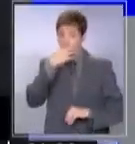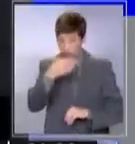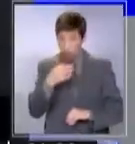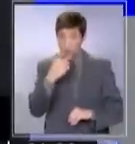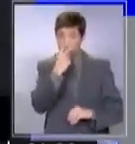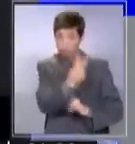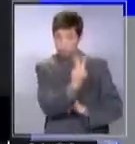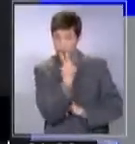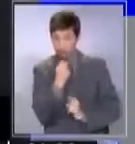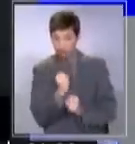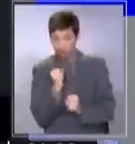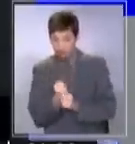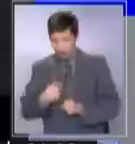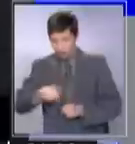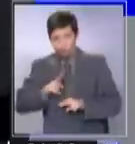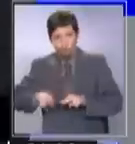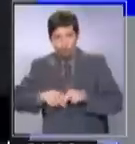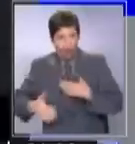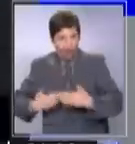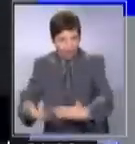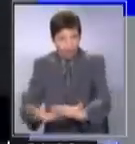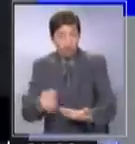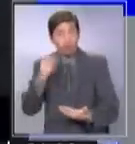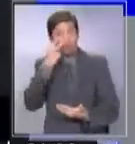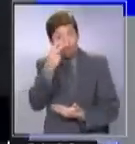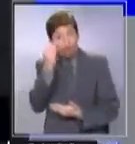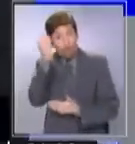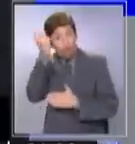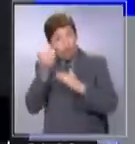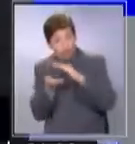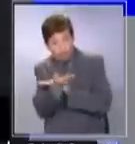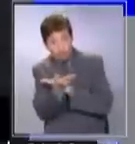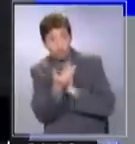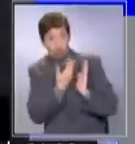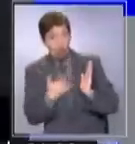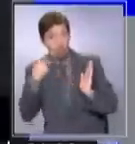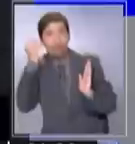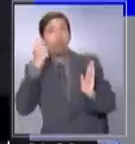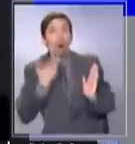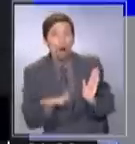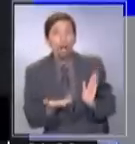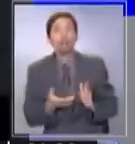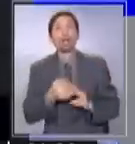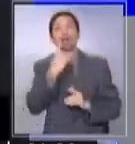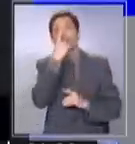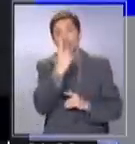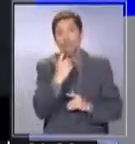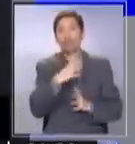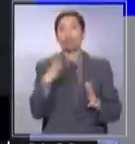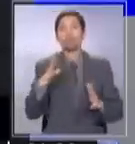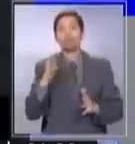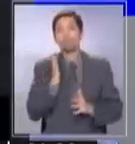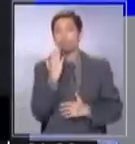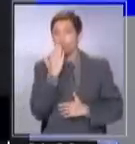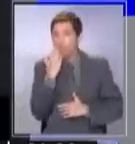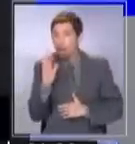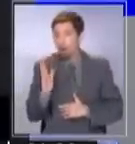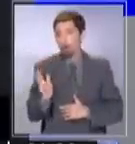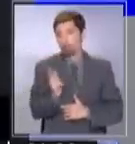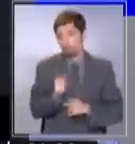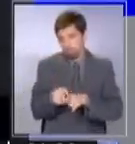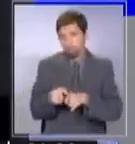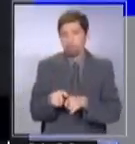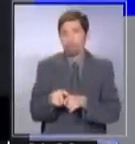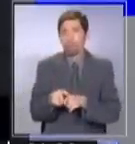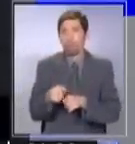el día de la elección que vean las propuestas de gobierno y cuáles son más seri y cuáles son mejores para el desarrollo en nuestro país y que ahí tome la mejor decisión nosotros vamos